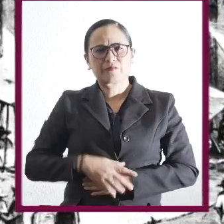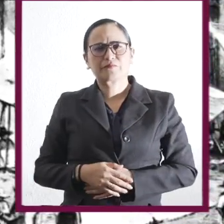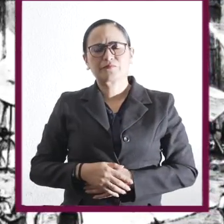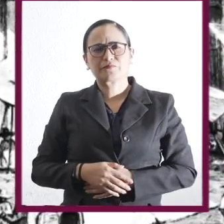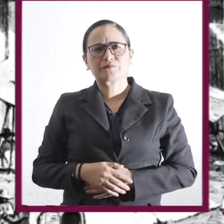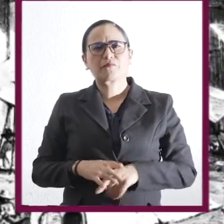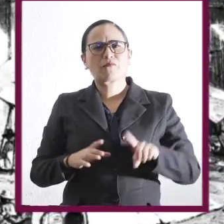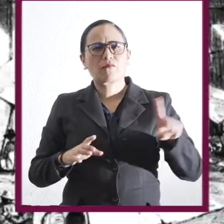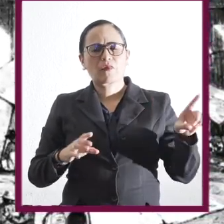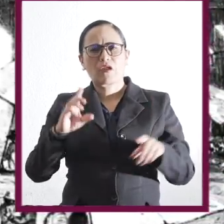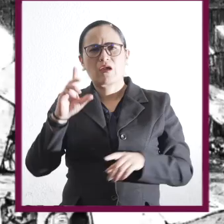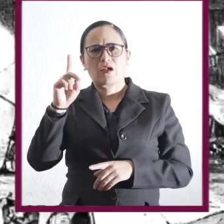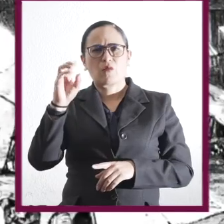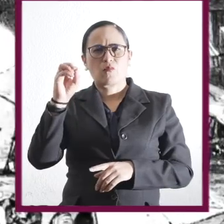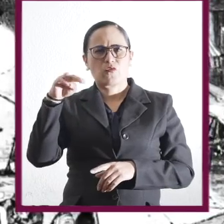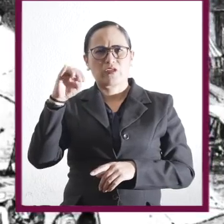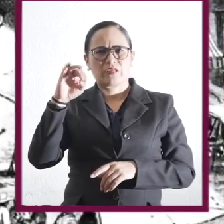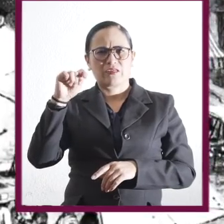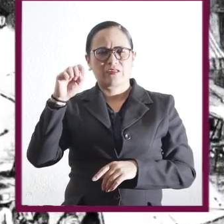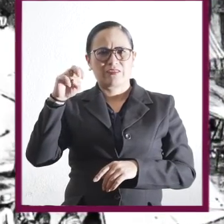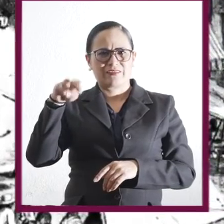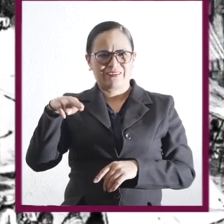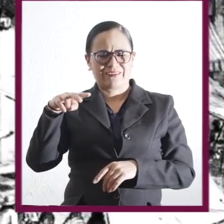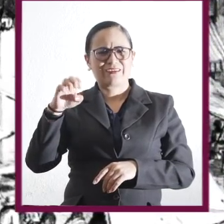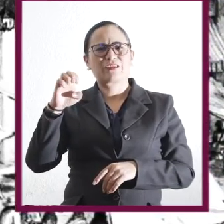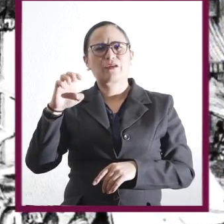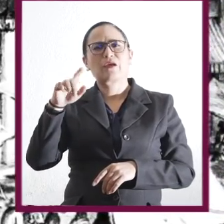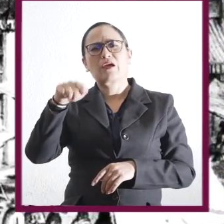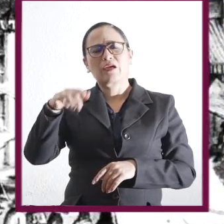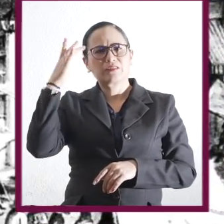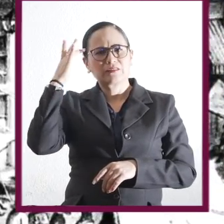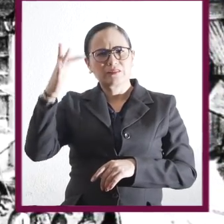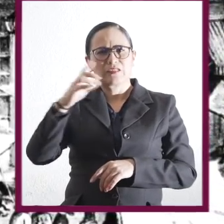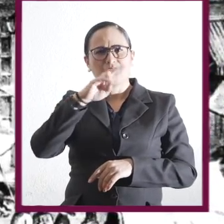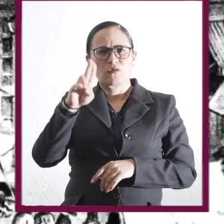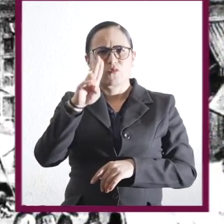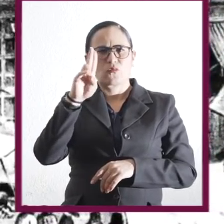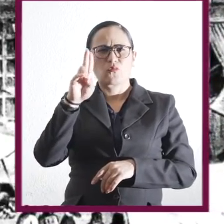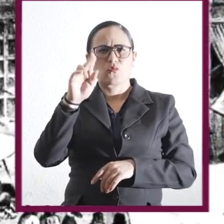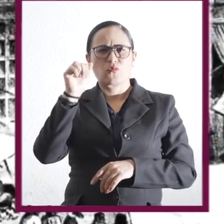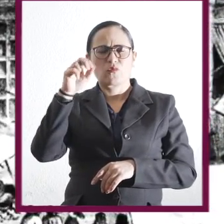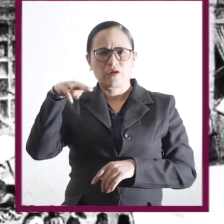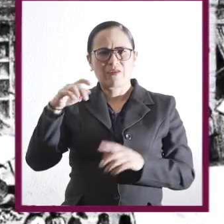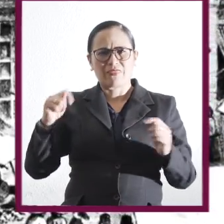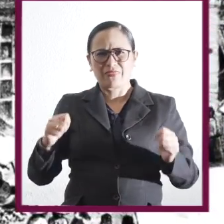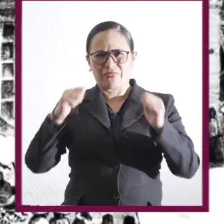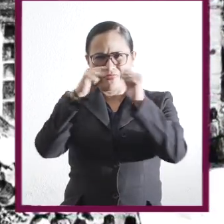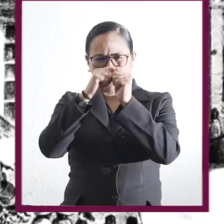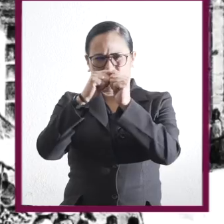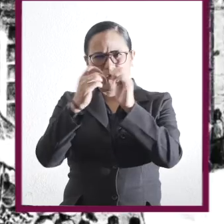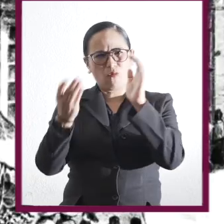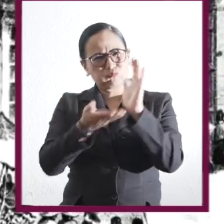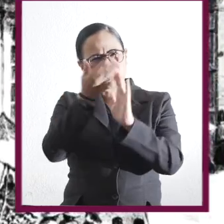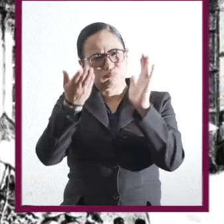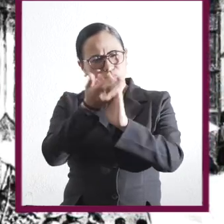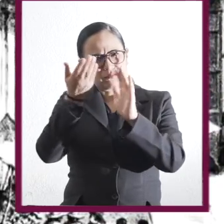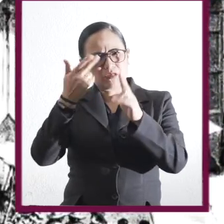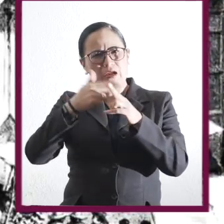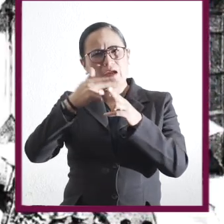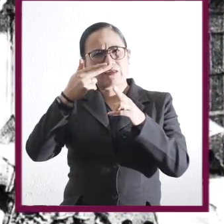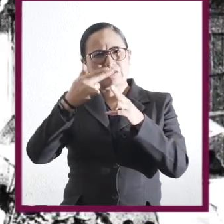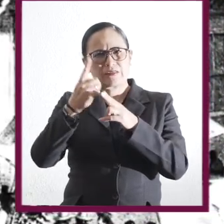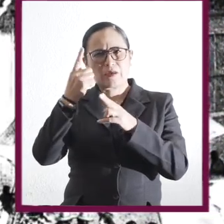Más tarde, en el lado poniente de la actual Plaza de San Juan se fundó el Templo de San Juan de la Penitencia, cuyo templo